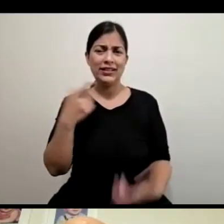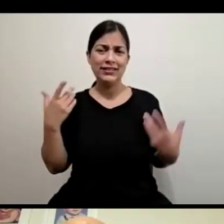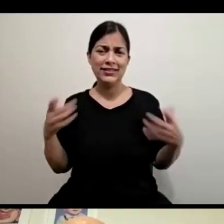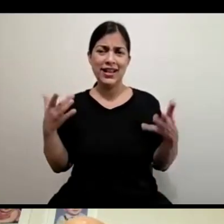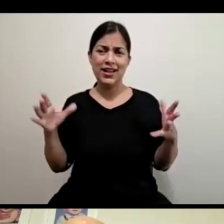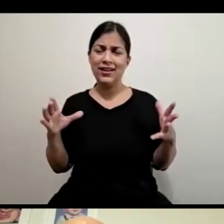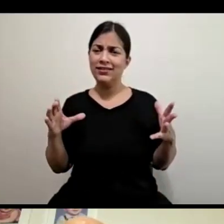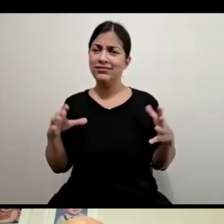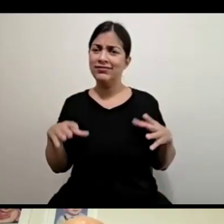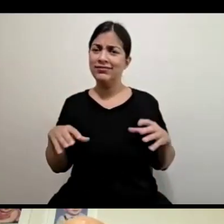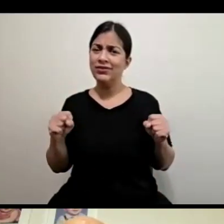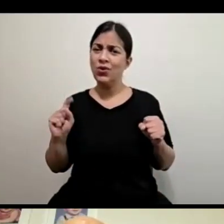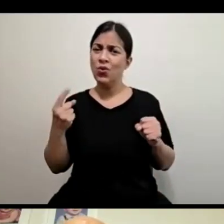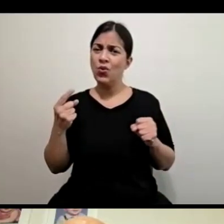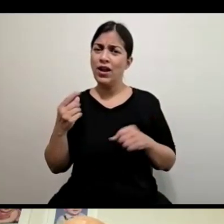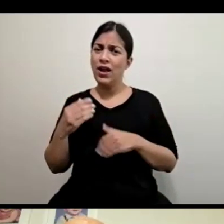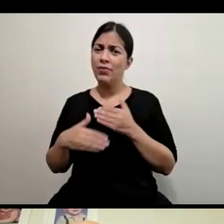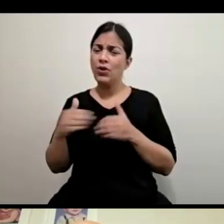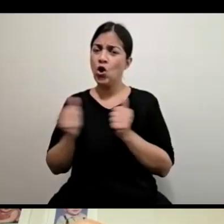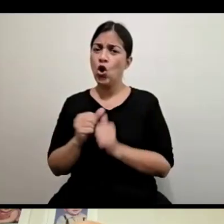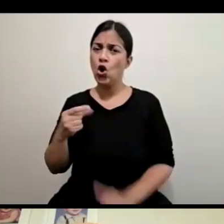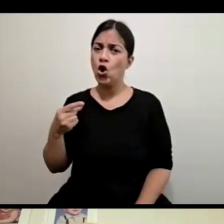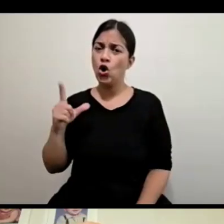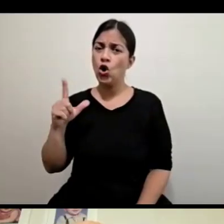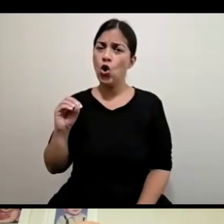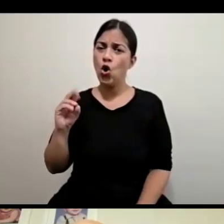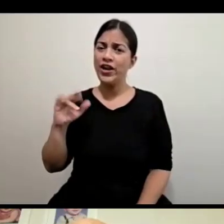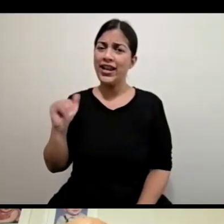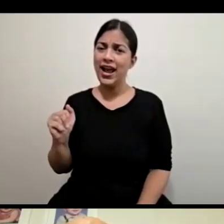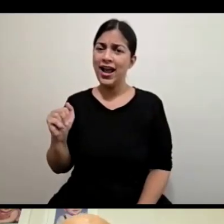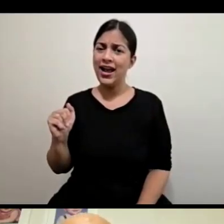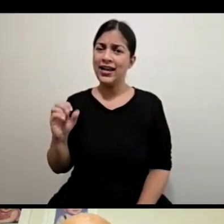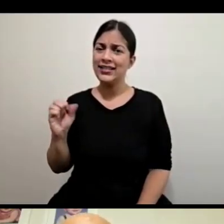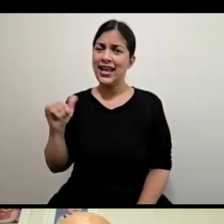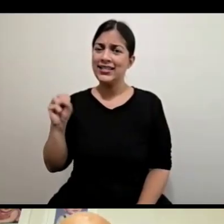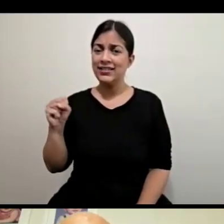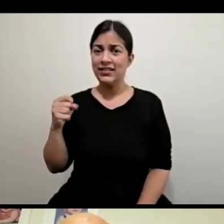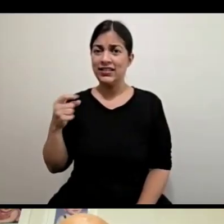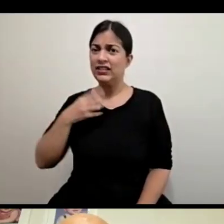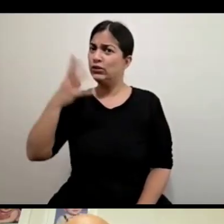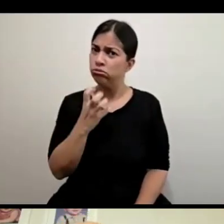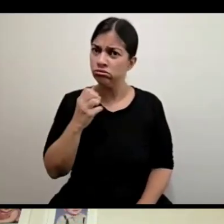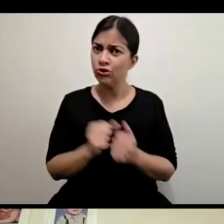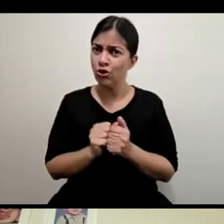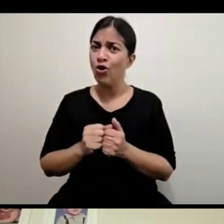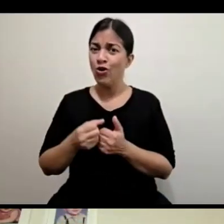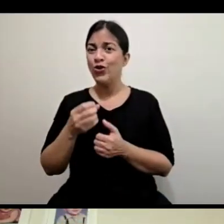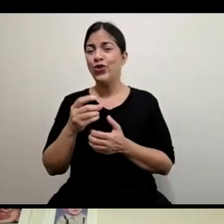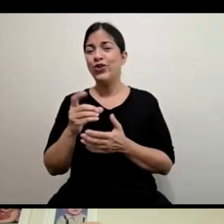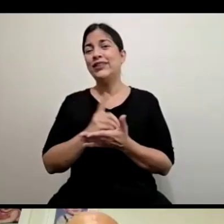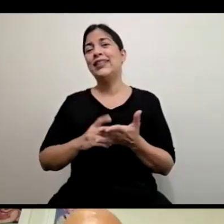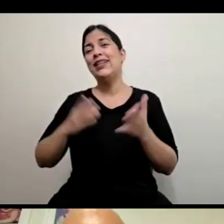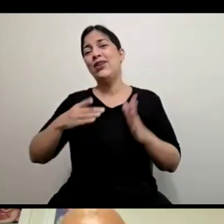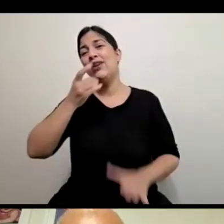Sáenz, alguna producción con Gloria Sáenz en la que Gloria Sáenz jadeaba con los iluminadores porque le cambiaban el color de su traje. Gloria